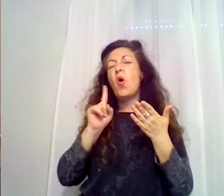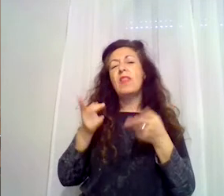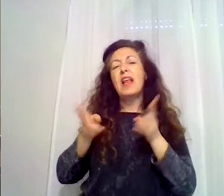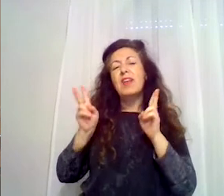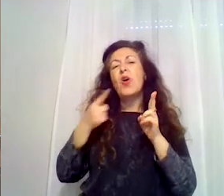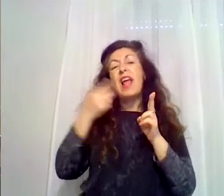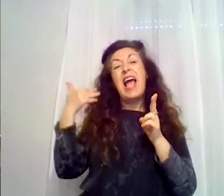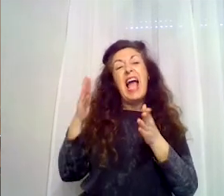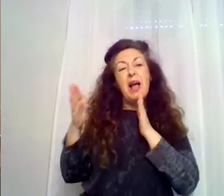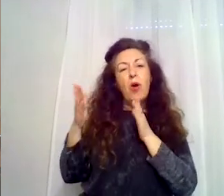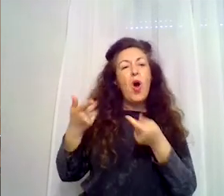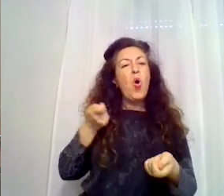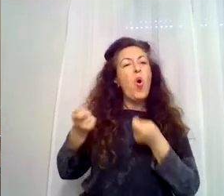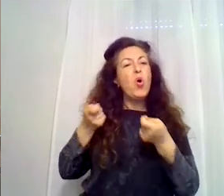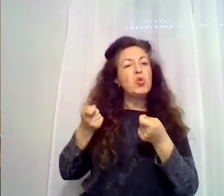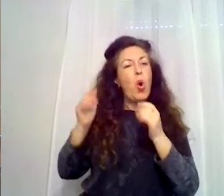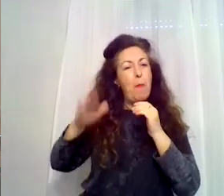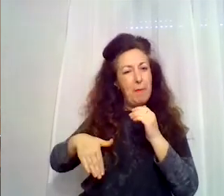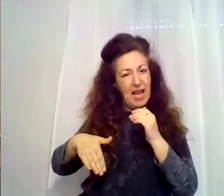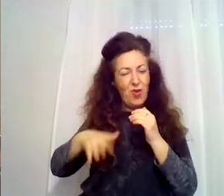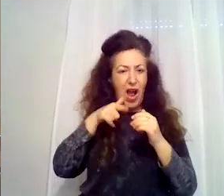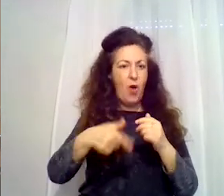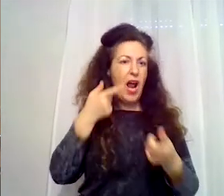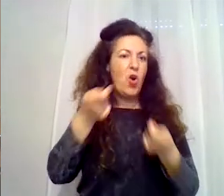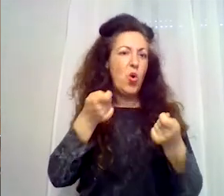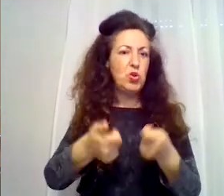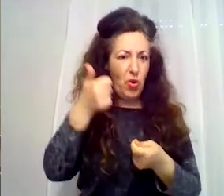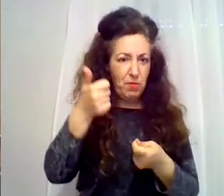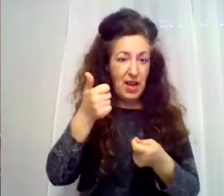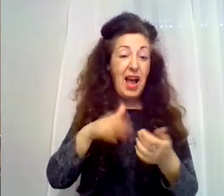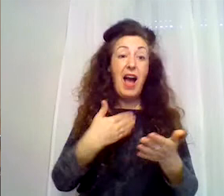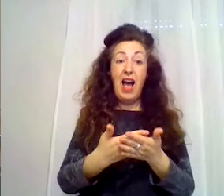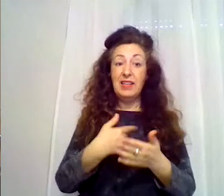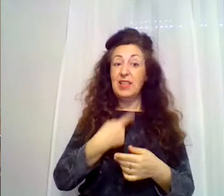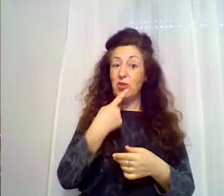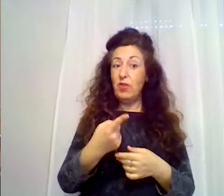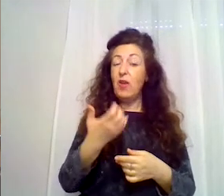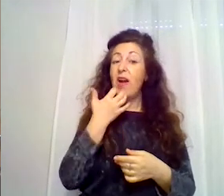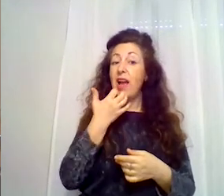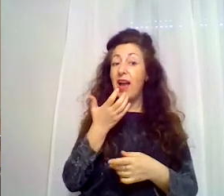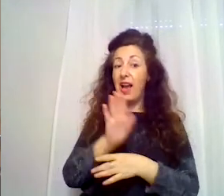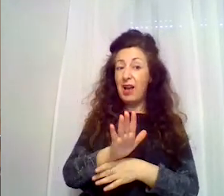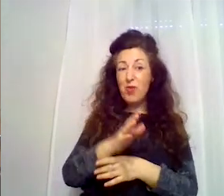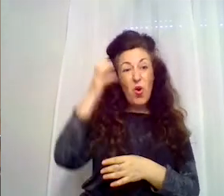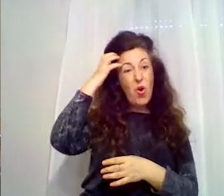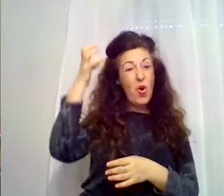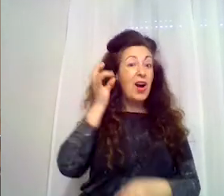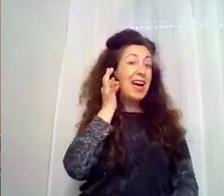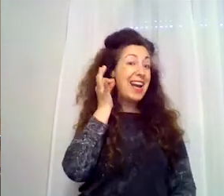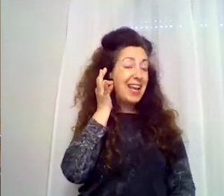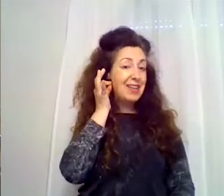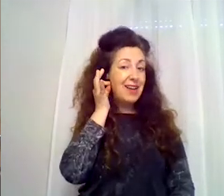horrores, comparado con hoy, pero tiene usted que ir allí para ver que esos personajes de los que estamos hablando